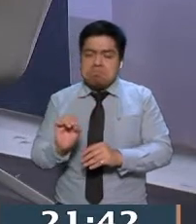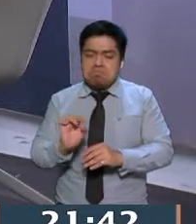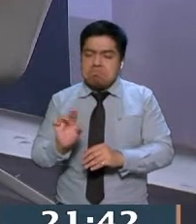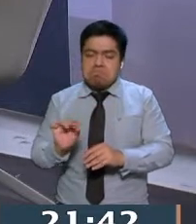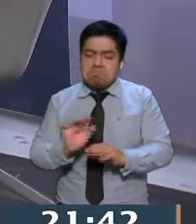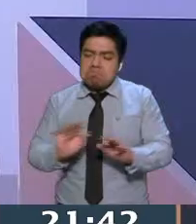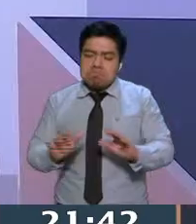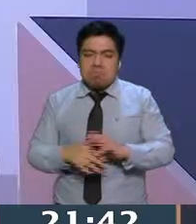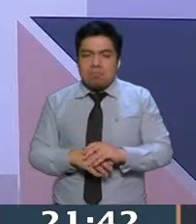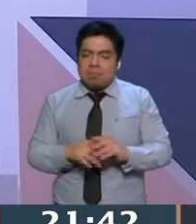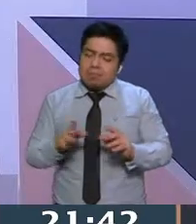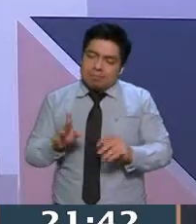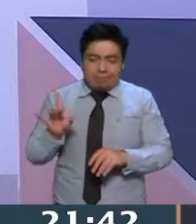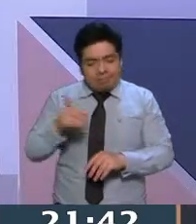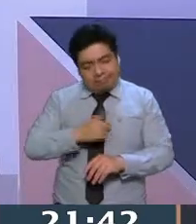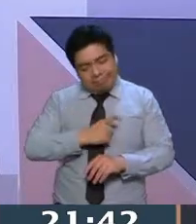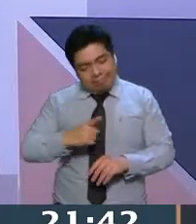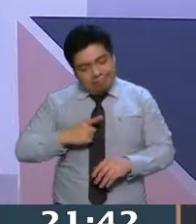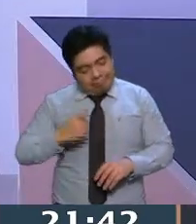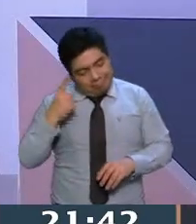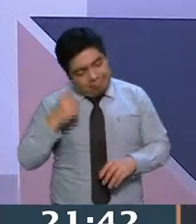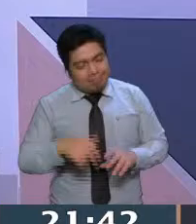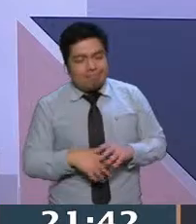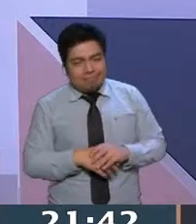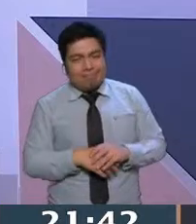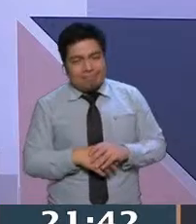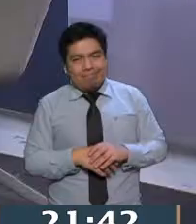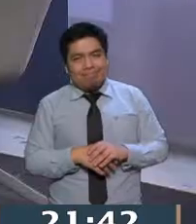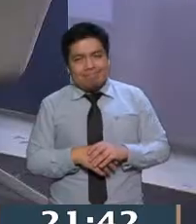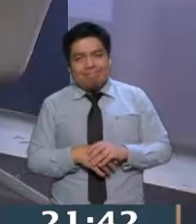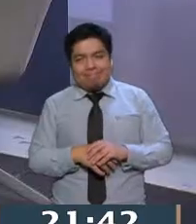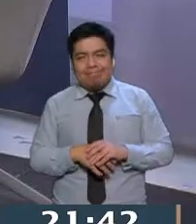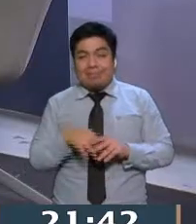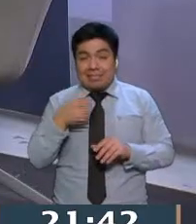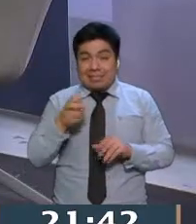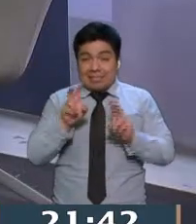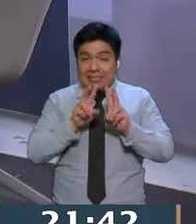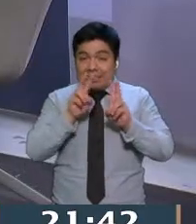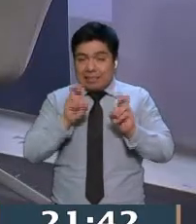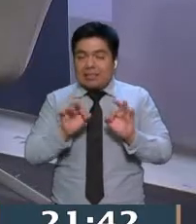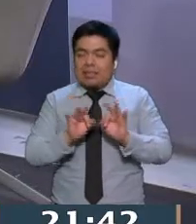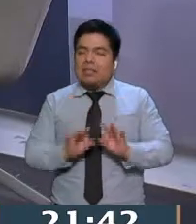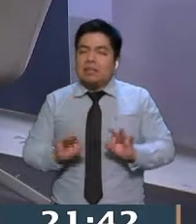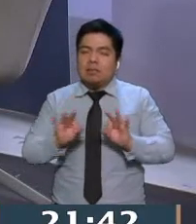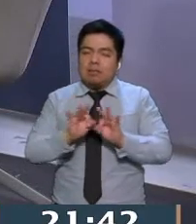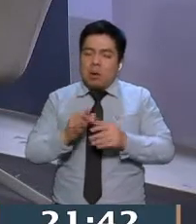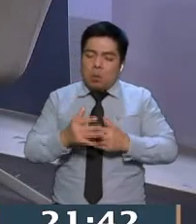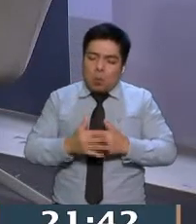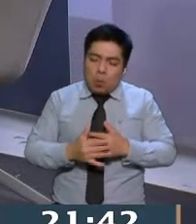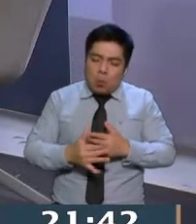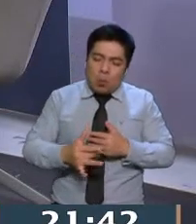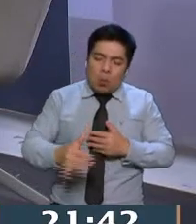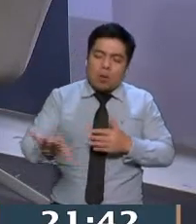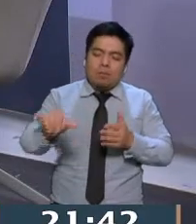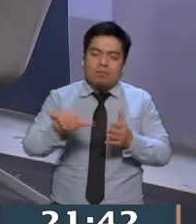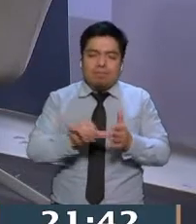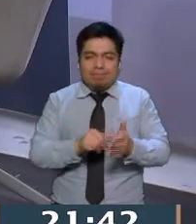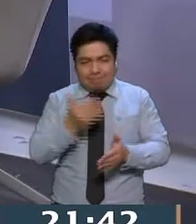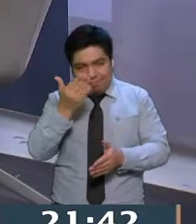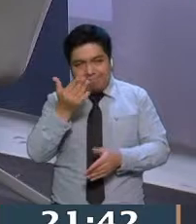pues ya, ese me la quedó a deber López Obrador. Pues sin duda es un tema muy interesante, estaremos platicando a lo largo de estos meses. Le agradezco mucho por su tiempo,